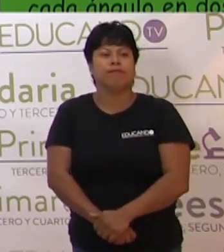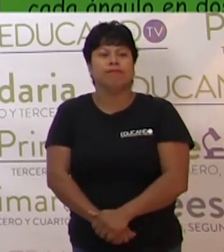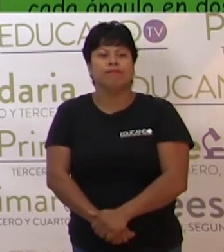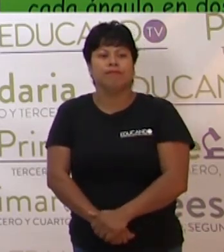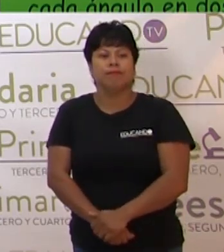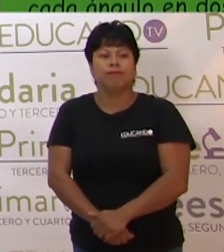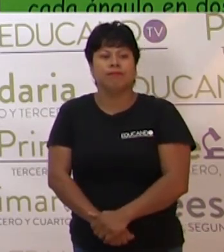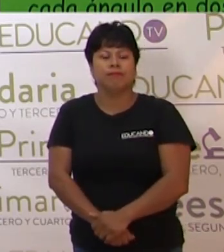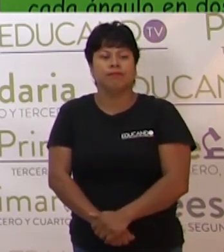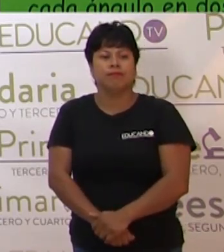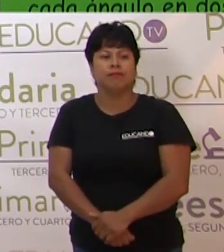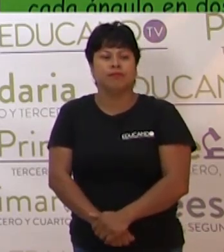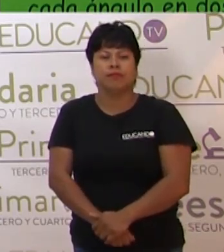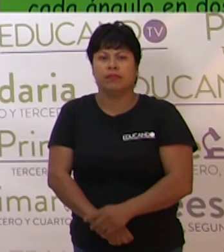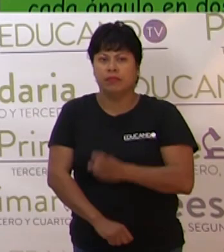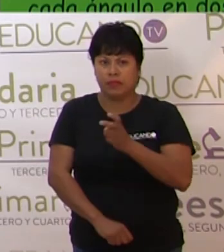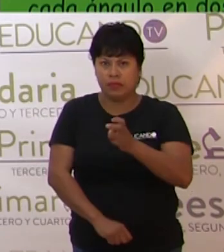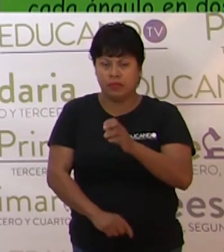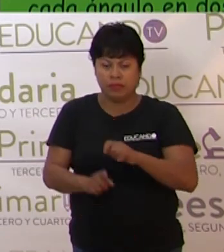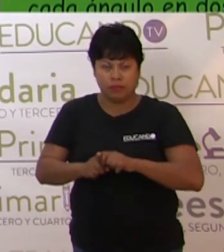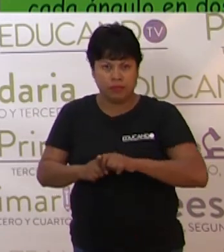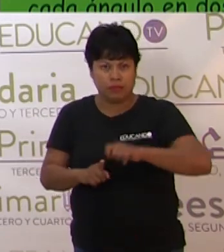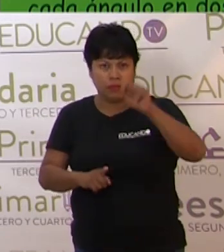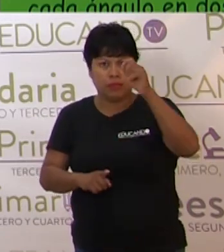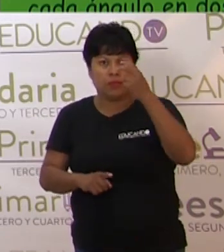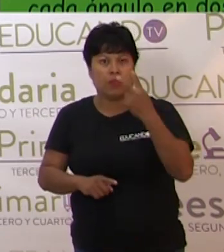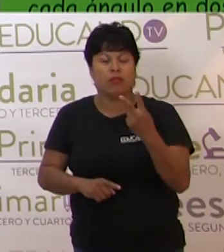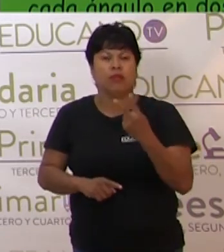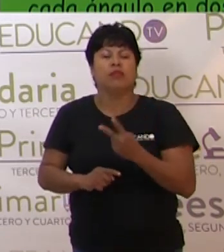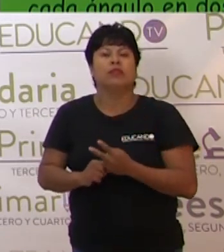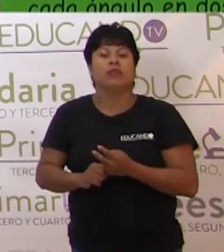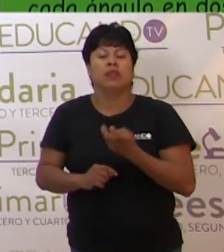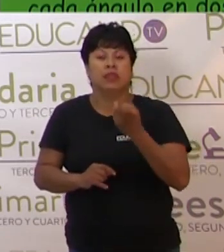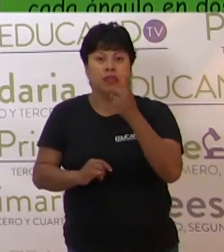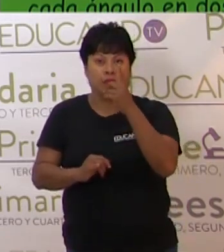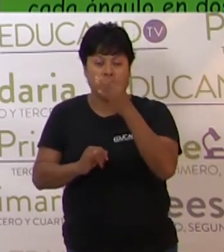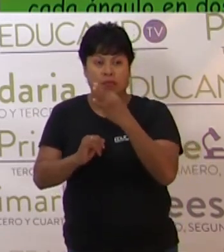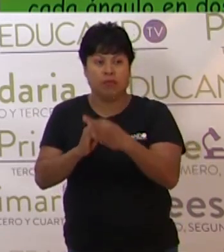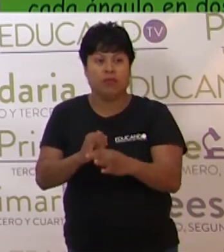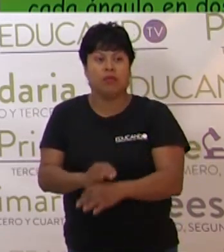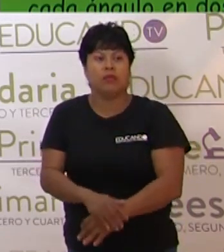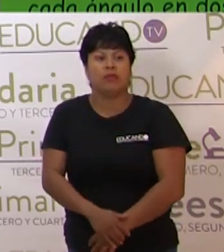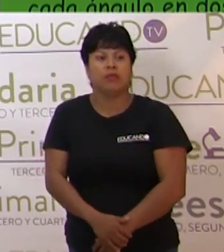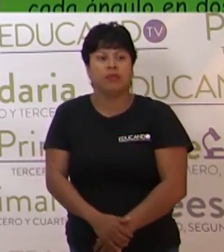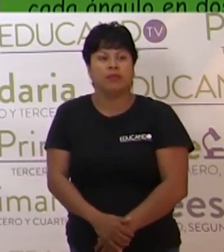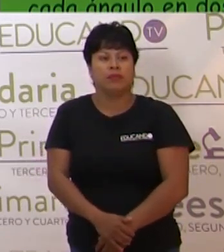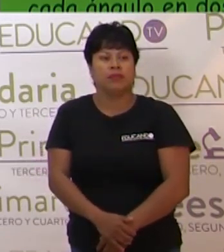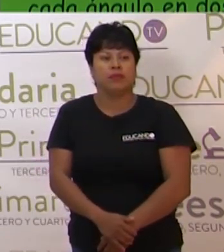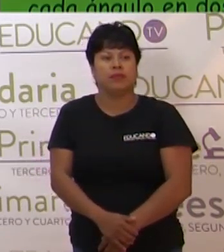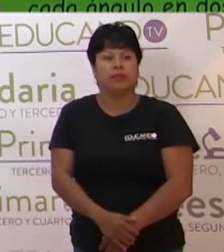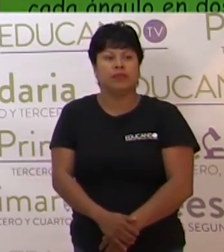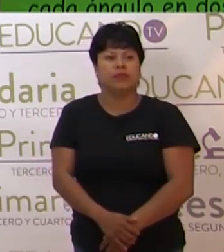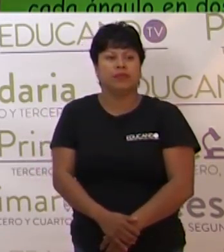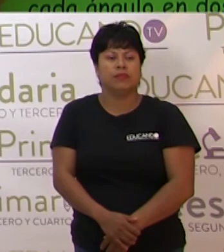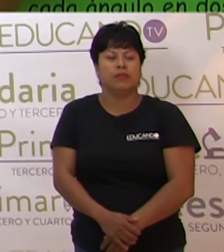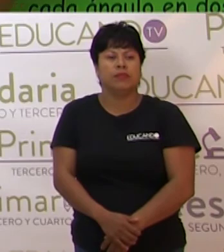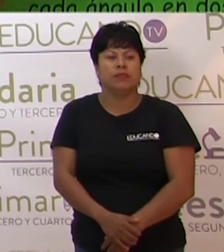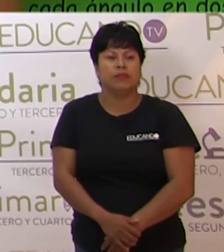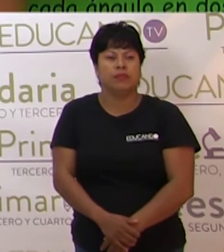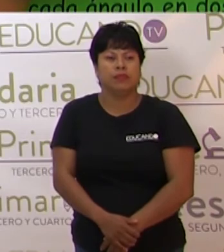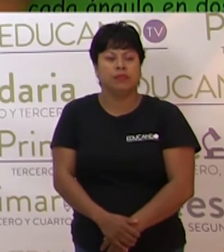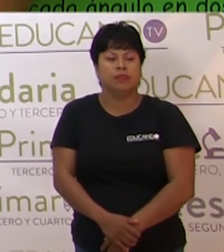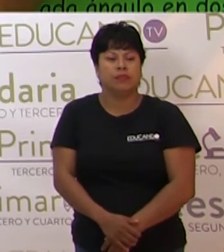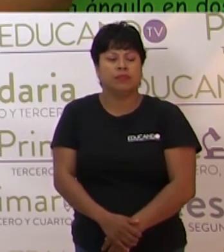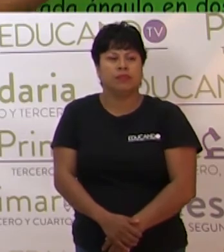al parecer ahí marcamos en dos nuestro triángulo y por último vamos a marcar nuestro ángulo y